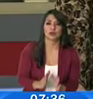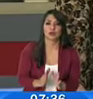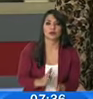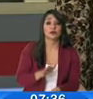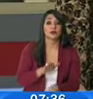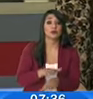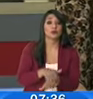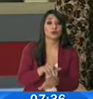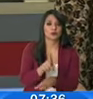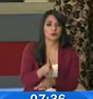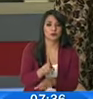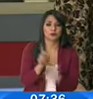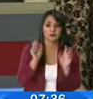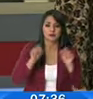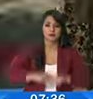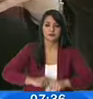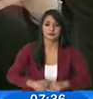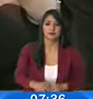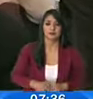presuntamente implicados en este hecho.